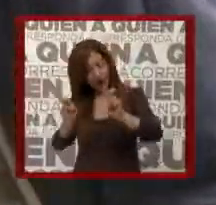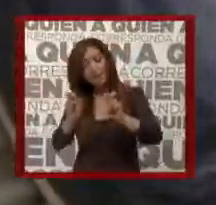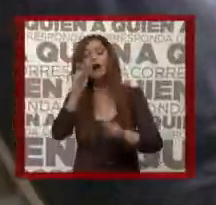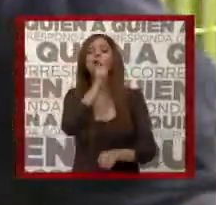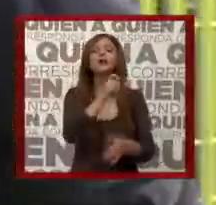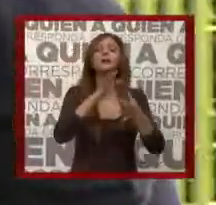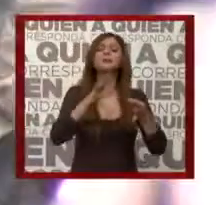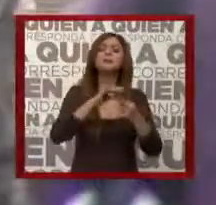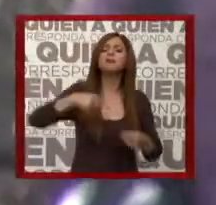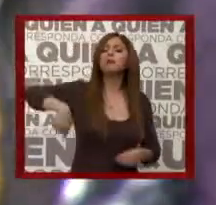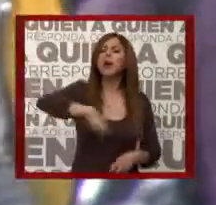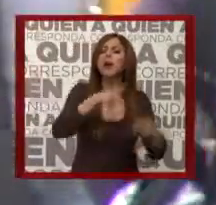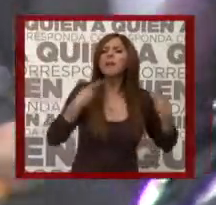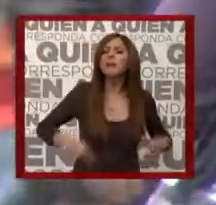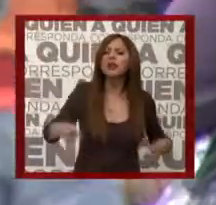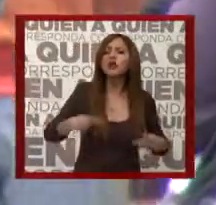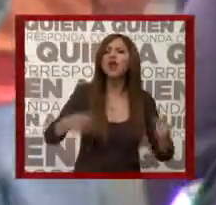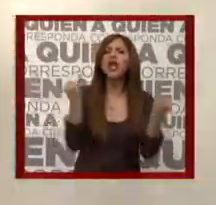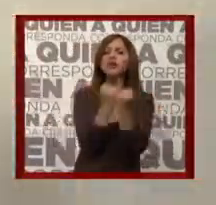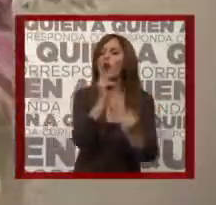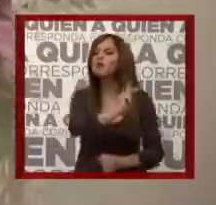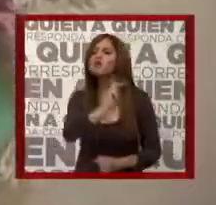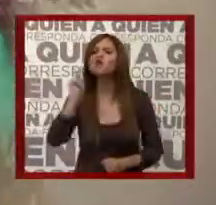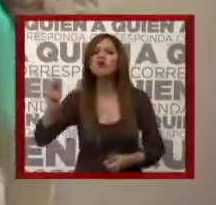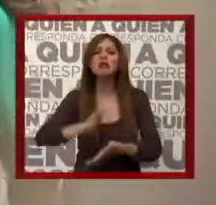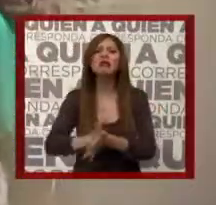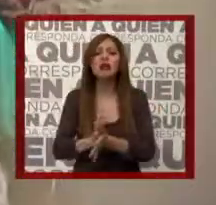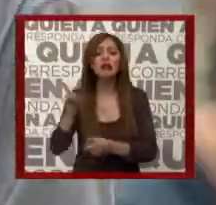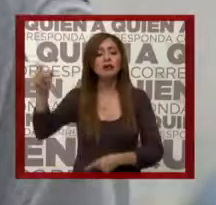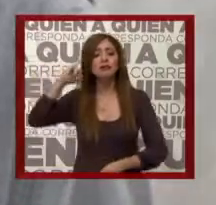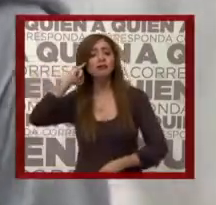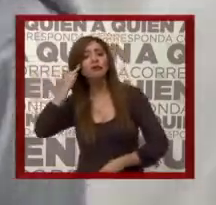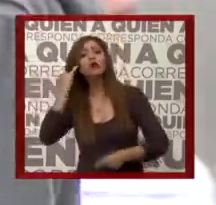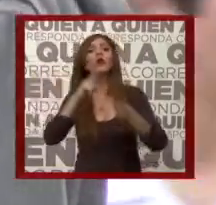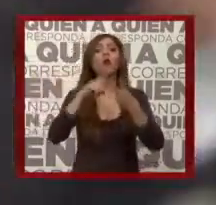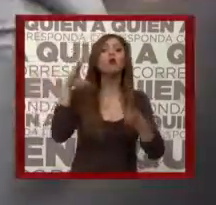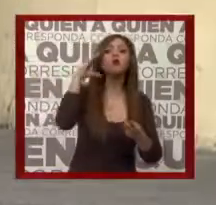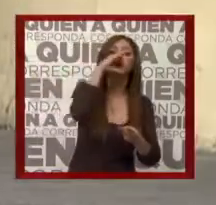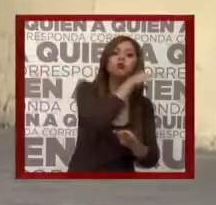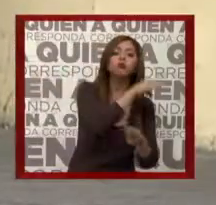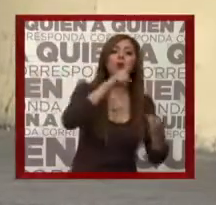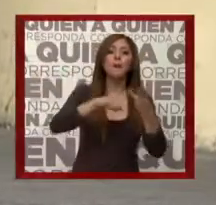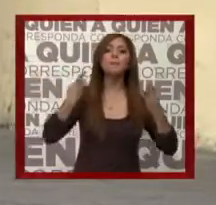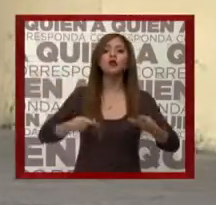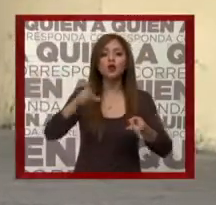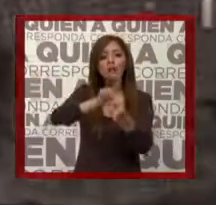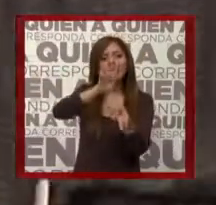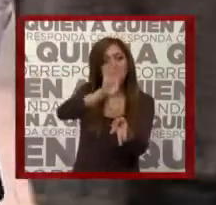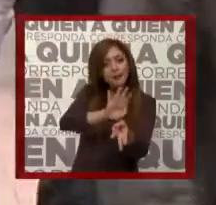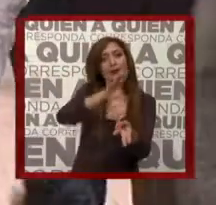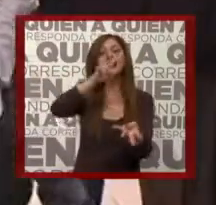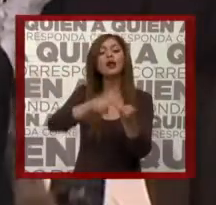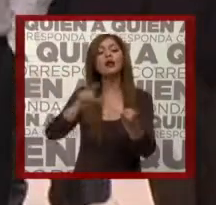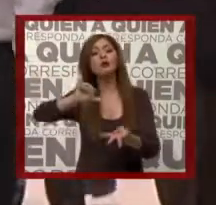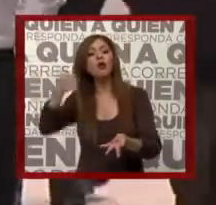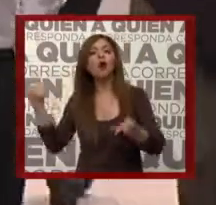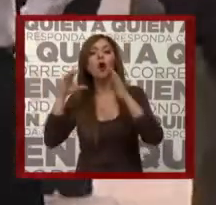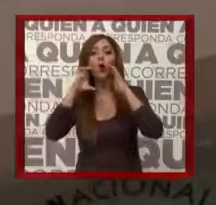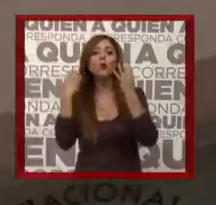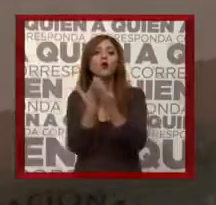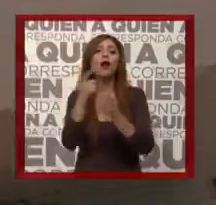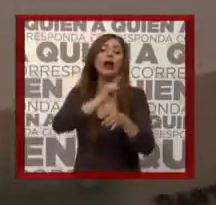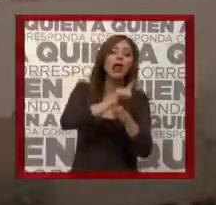de los segmentos de la población que sufren este fenómeno social son los indígenas, afroamericanos, personas con discapacidad y la comunidad